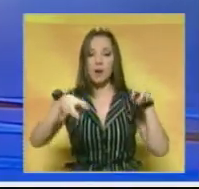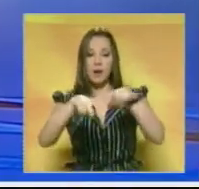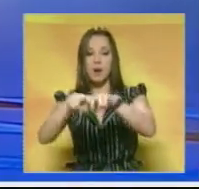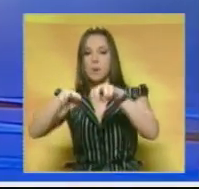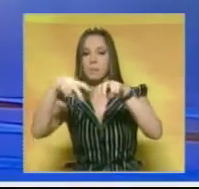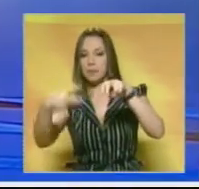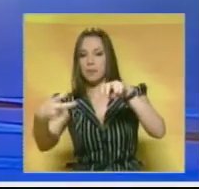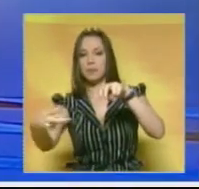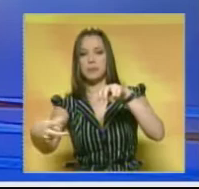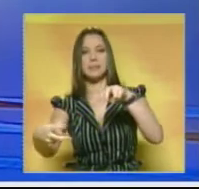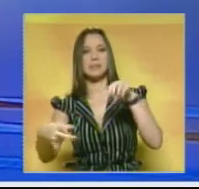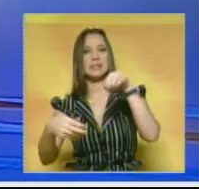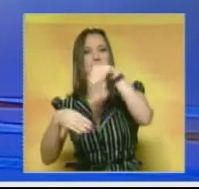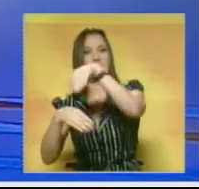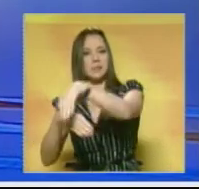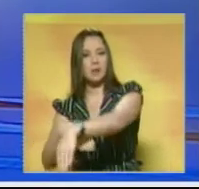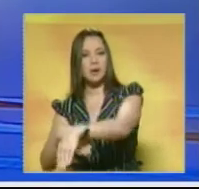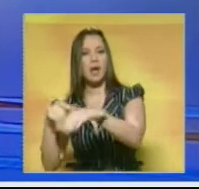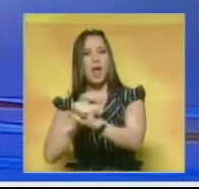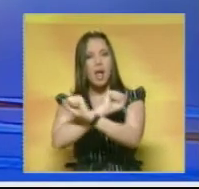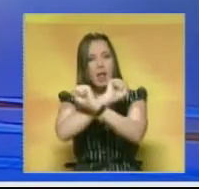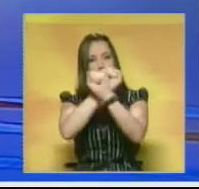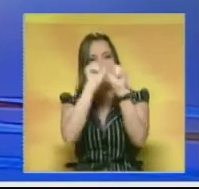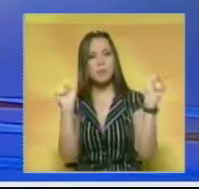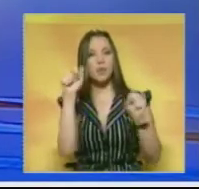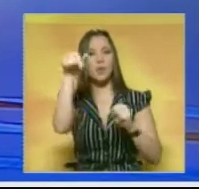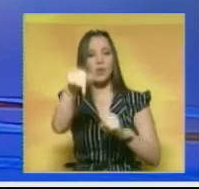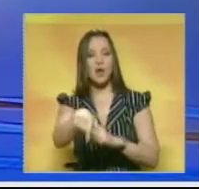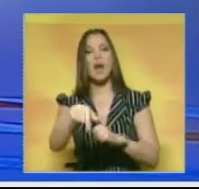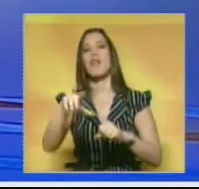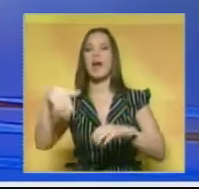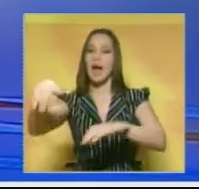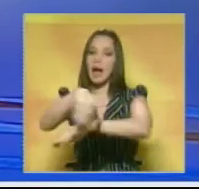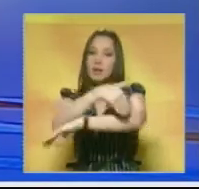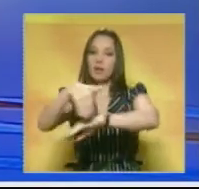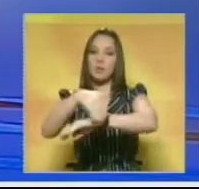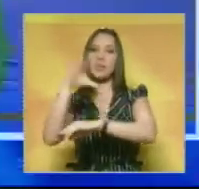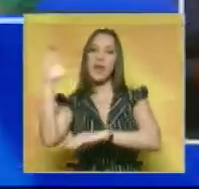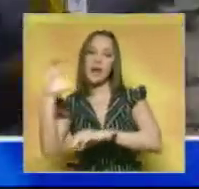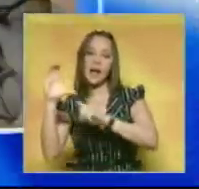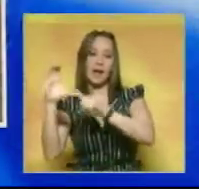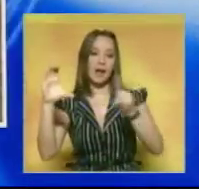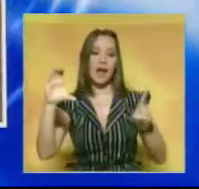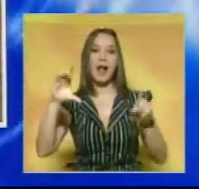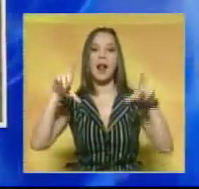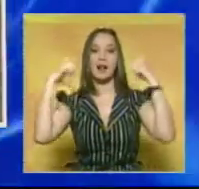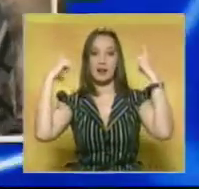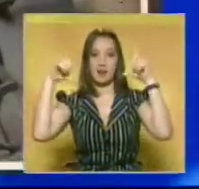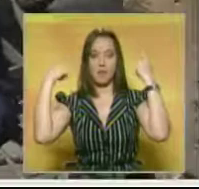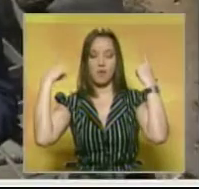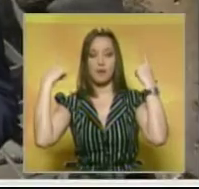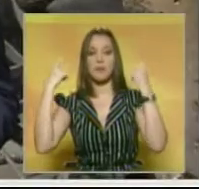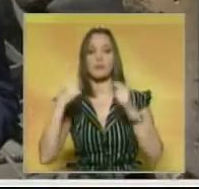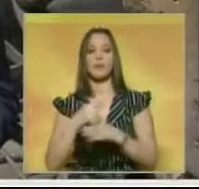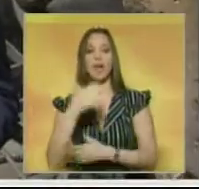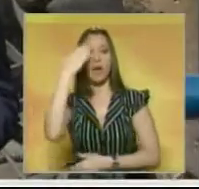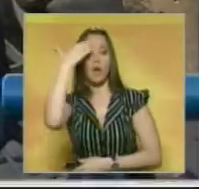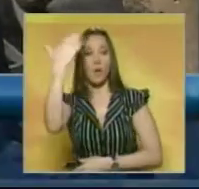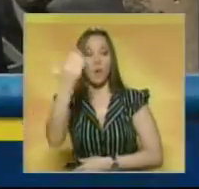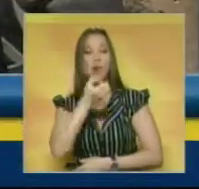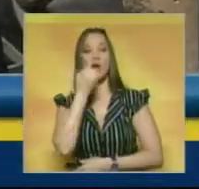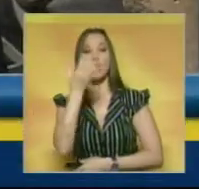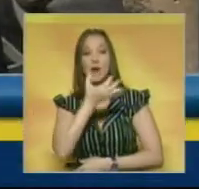barranco en la autopista Caracas-La Guaira esta madrugada. Gustavo Gómez Morón nos cuenta los detalles. Hola, buenas tardes. A